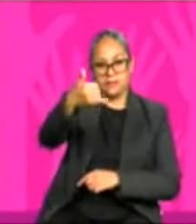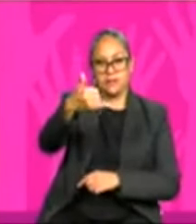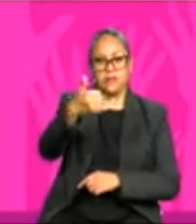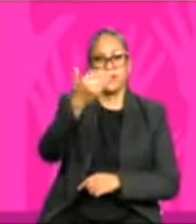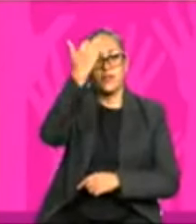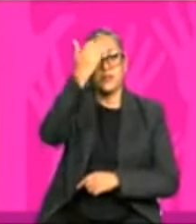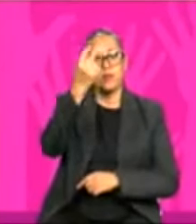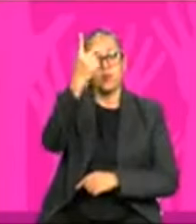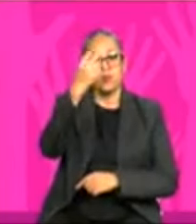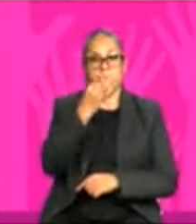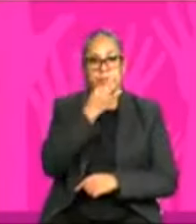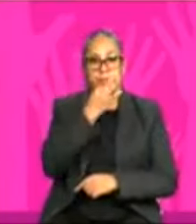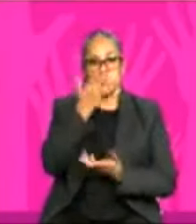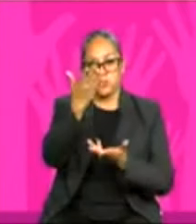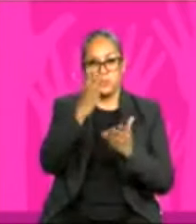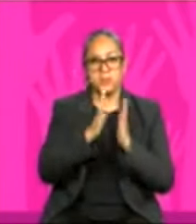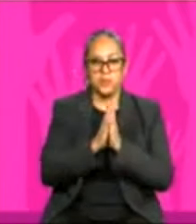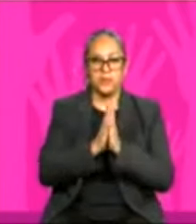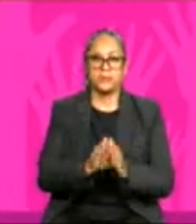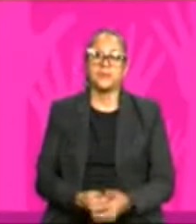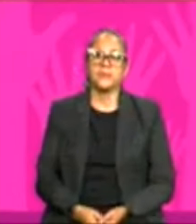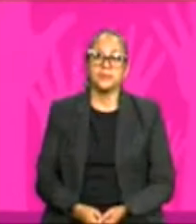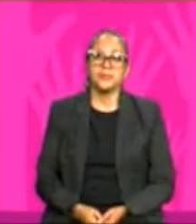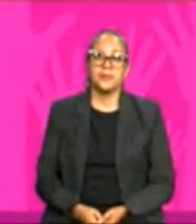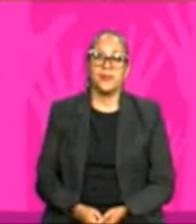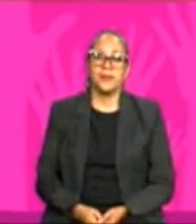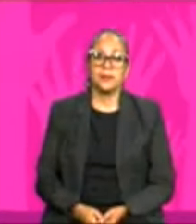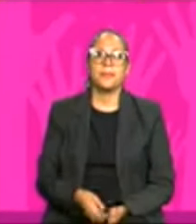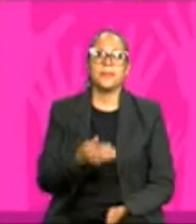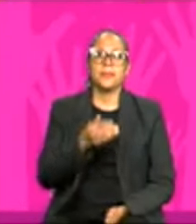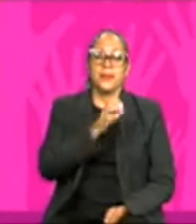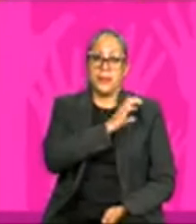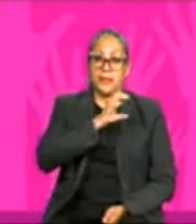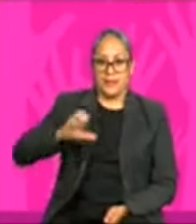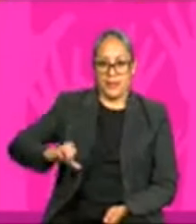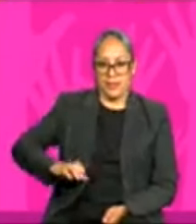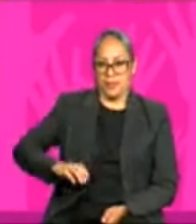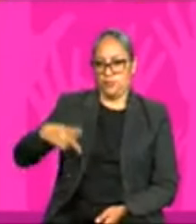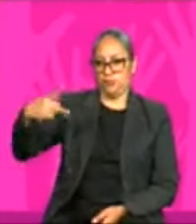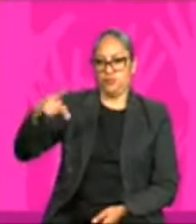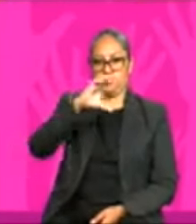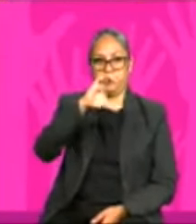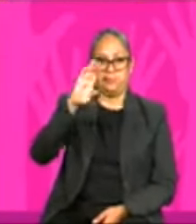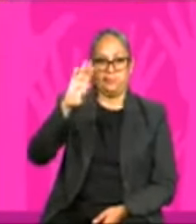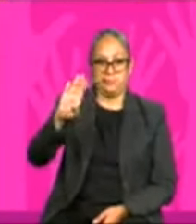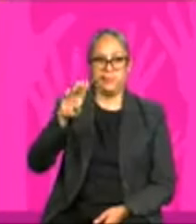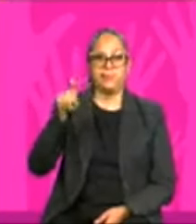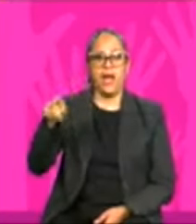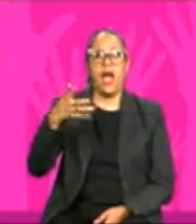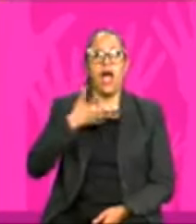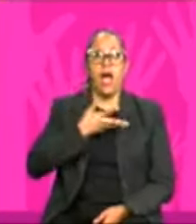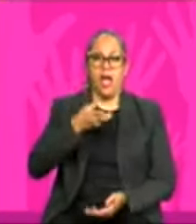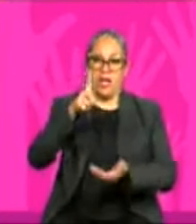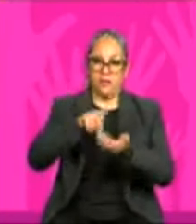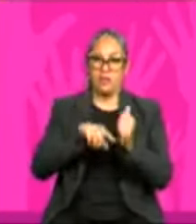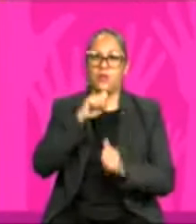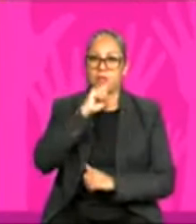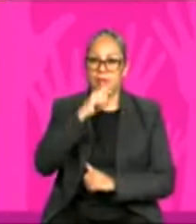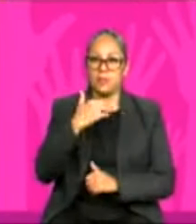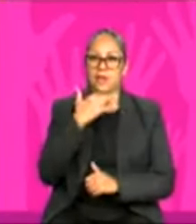Son 2 minutos de réplica. Adelante, candidata. La candidata de Cuauhtémoc Blanco está envuelta en toda la corrupción,